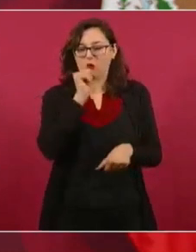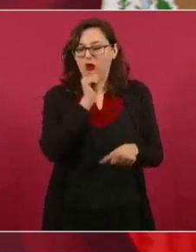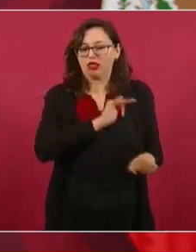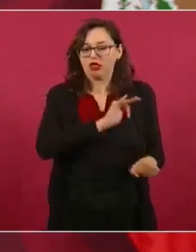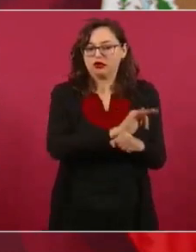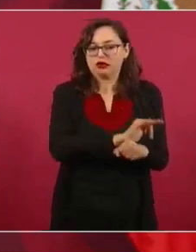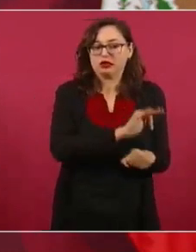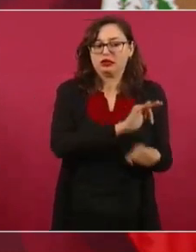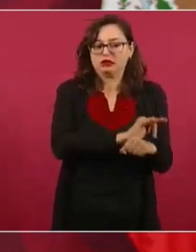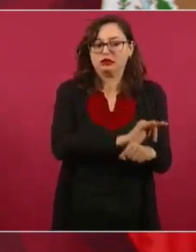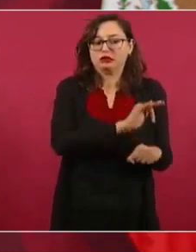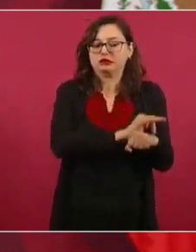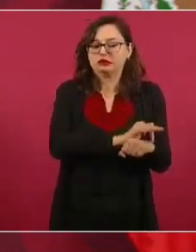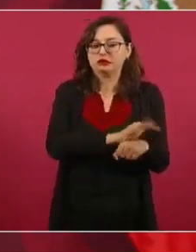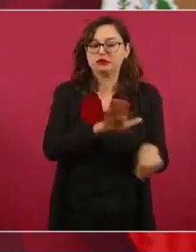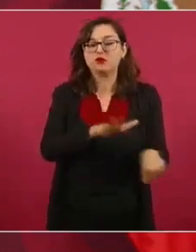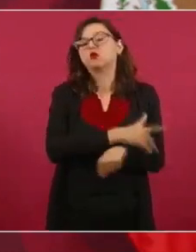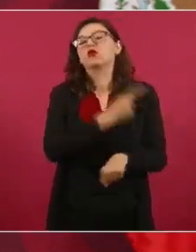porque